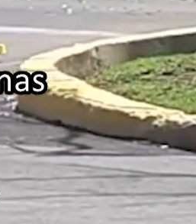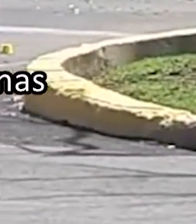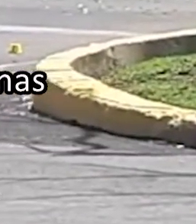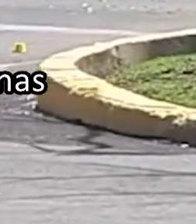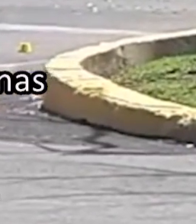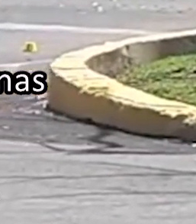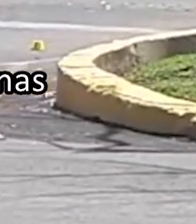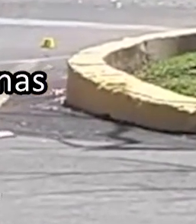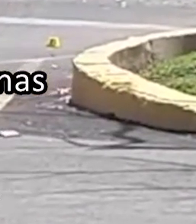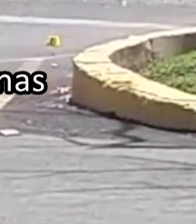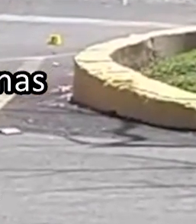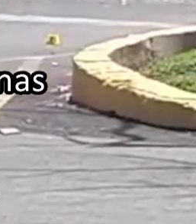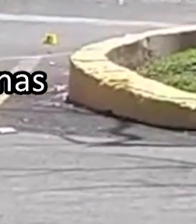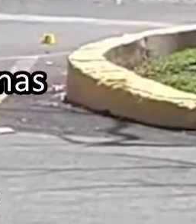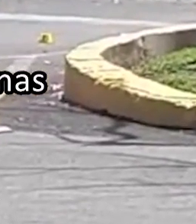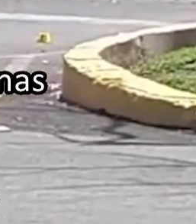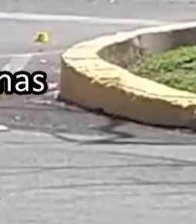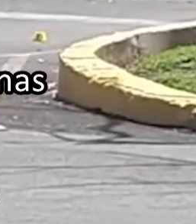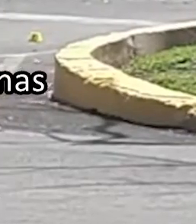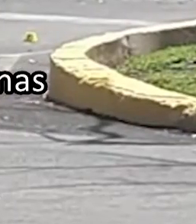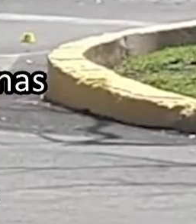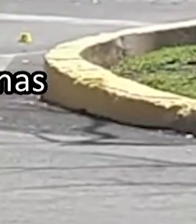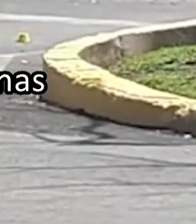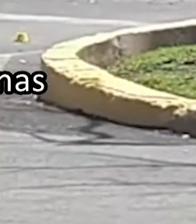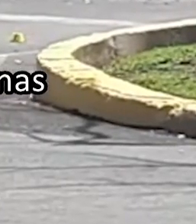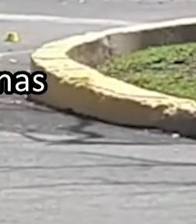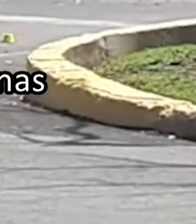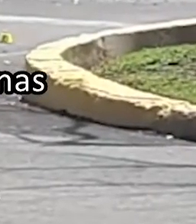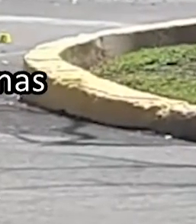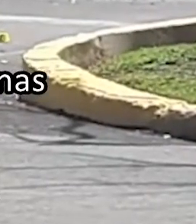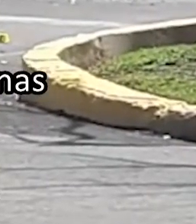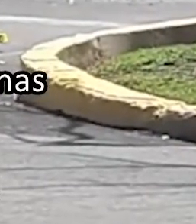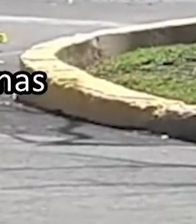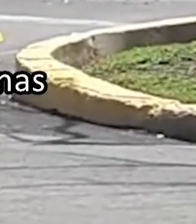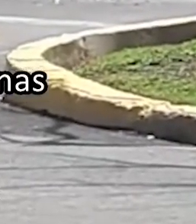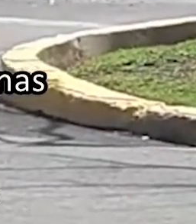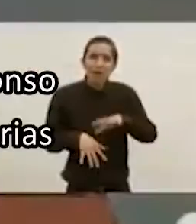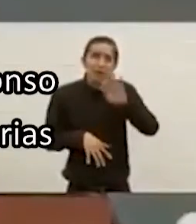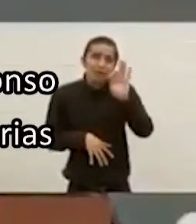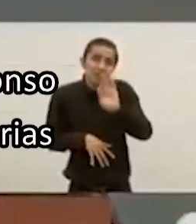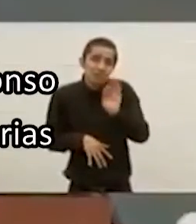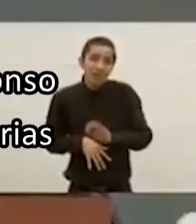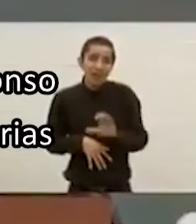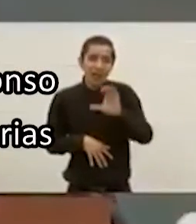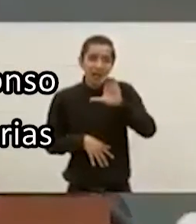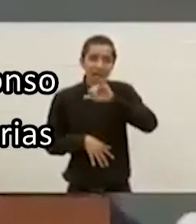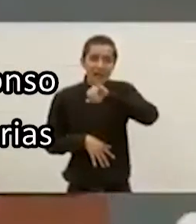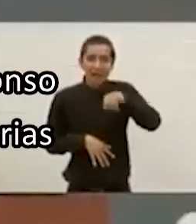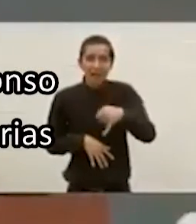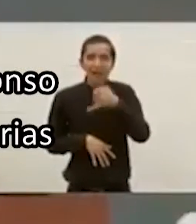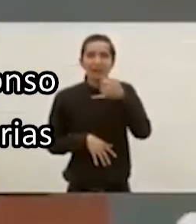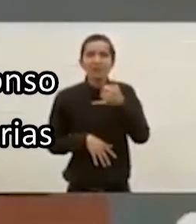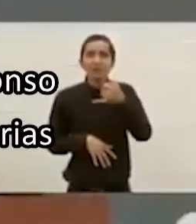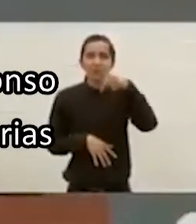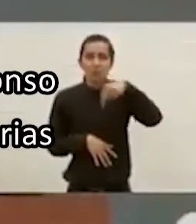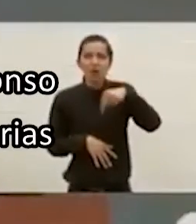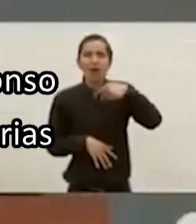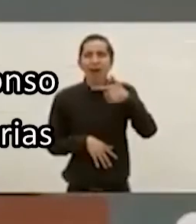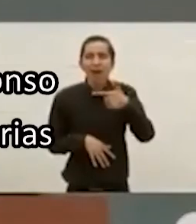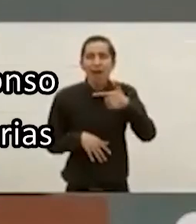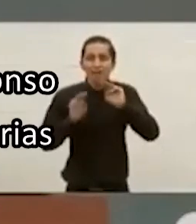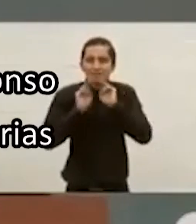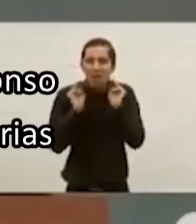menos se cuentan 12 personas detenidas. Ya se realizan las investigaciones correspondientes, afirmó el secretario de Seguridad